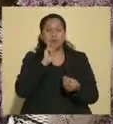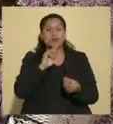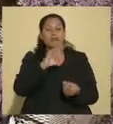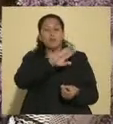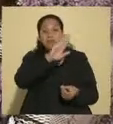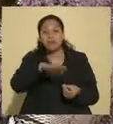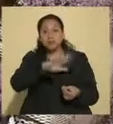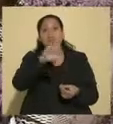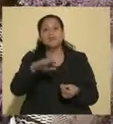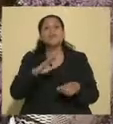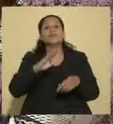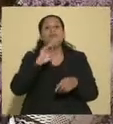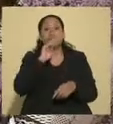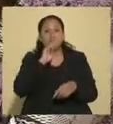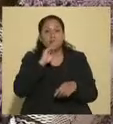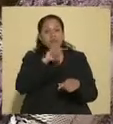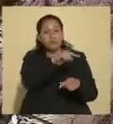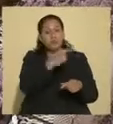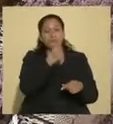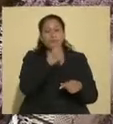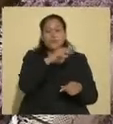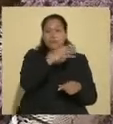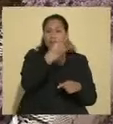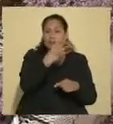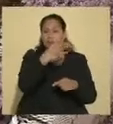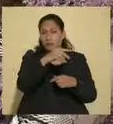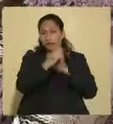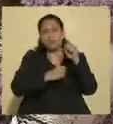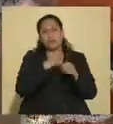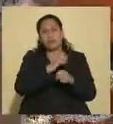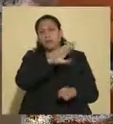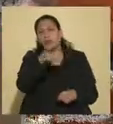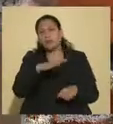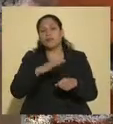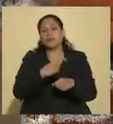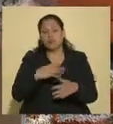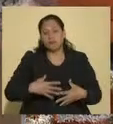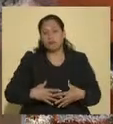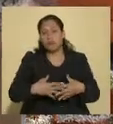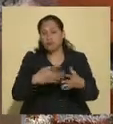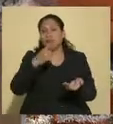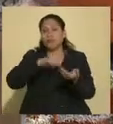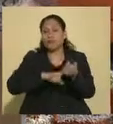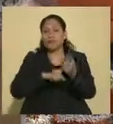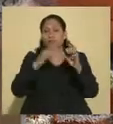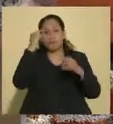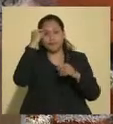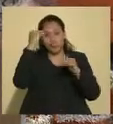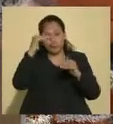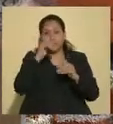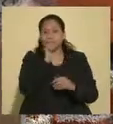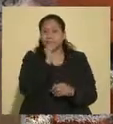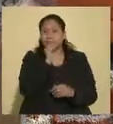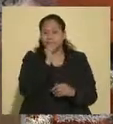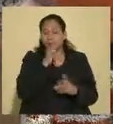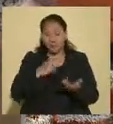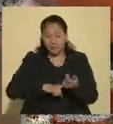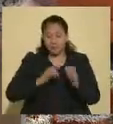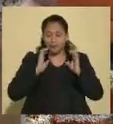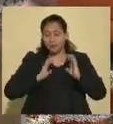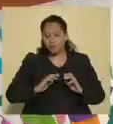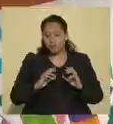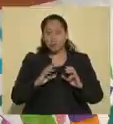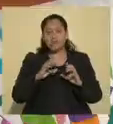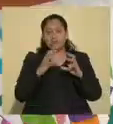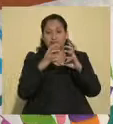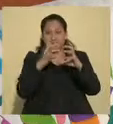elevada en niñas entre 14 años y adolescentes hasta los 19, es el doble o el triple que